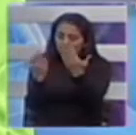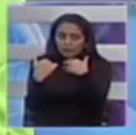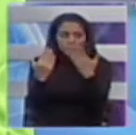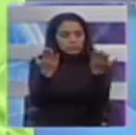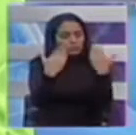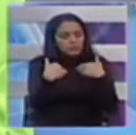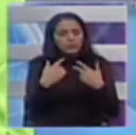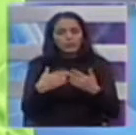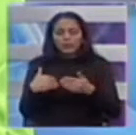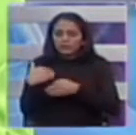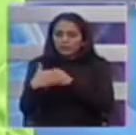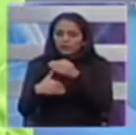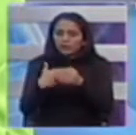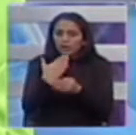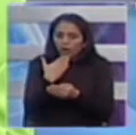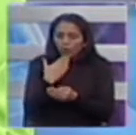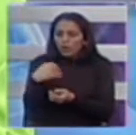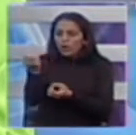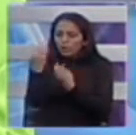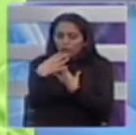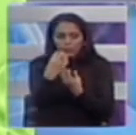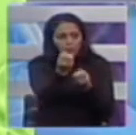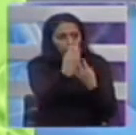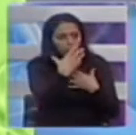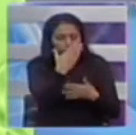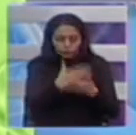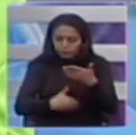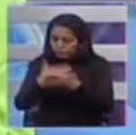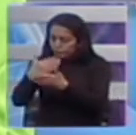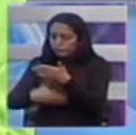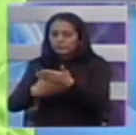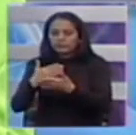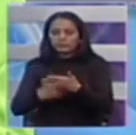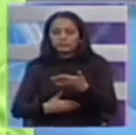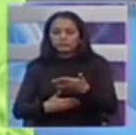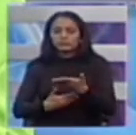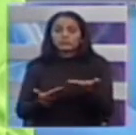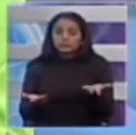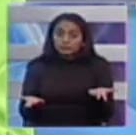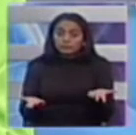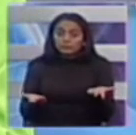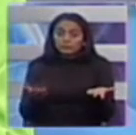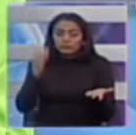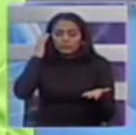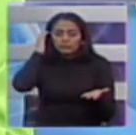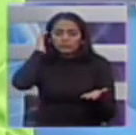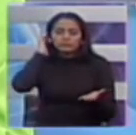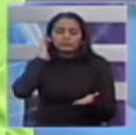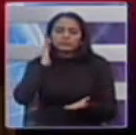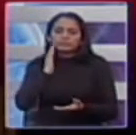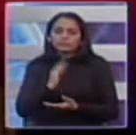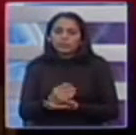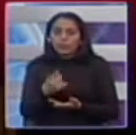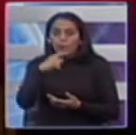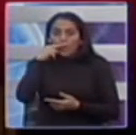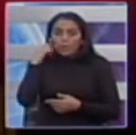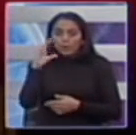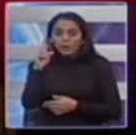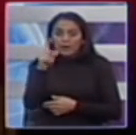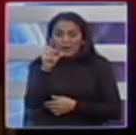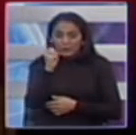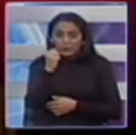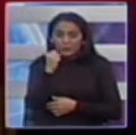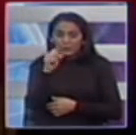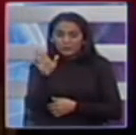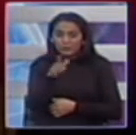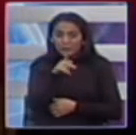la descarga de información y de los justificativos en casos tan serios como, por ejemplo, la salida del país de Carlos Pareja. Pero usted